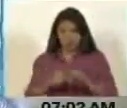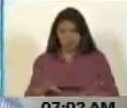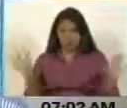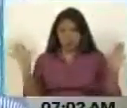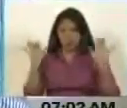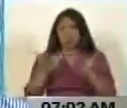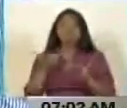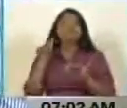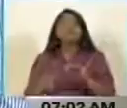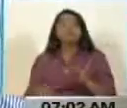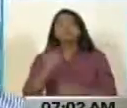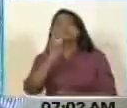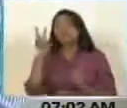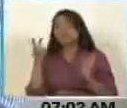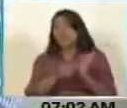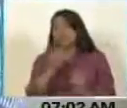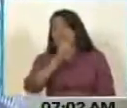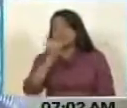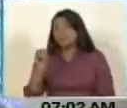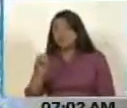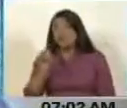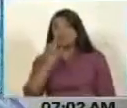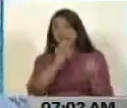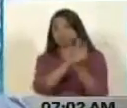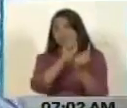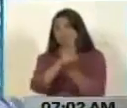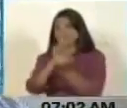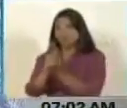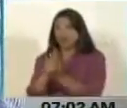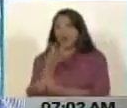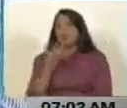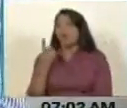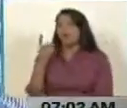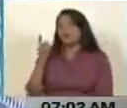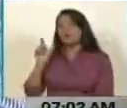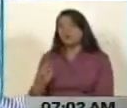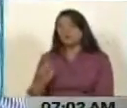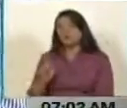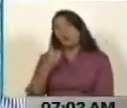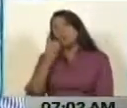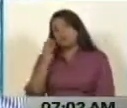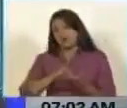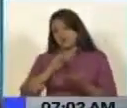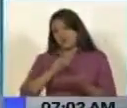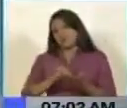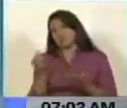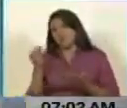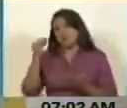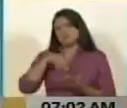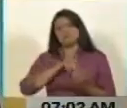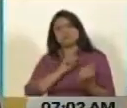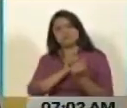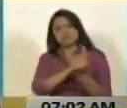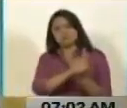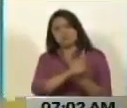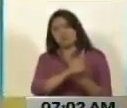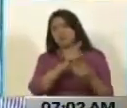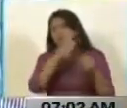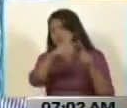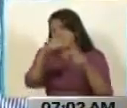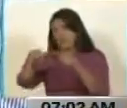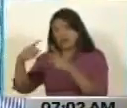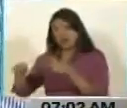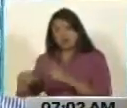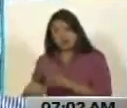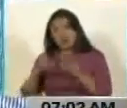total de 2.400 citas, o sea que eso implica que un artista se pueda reunir más de una vez con los programadores internacionales, con los diversos programadores,